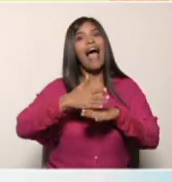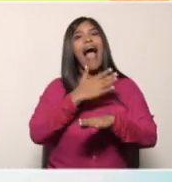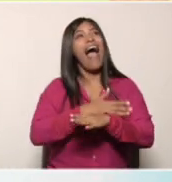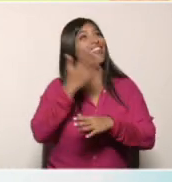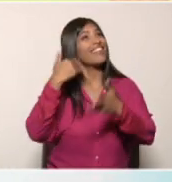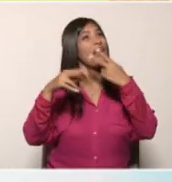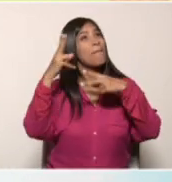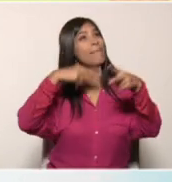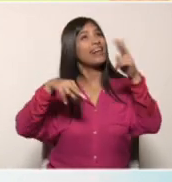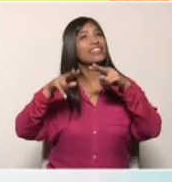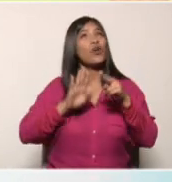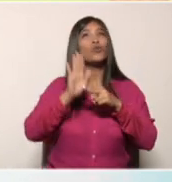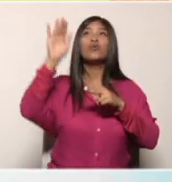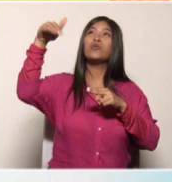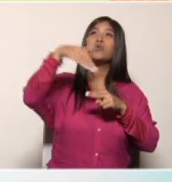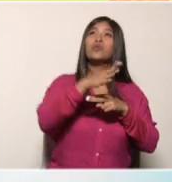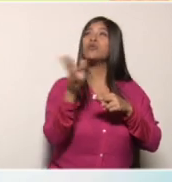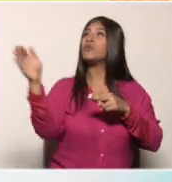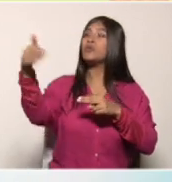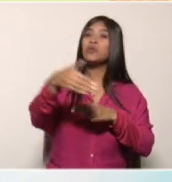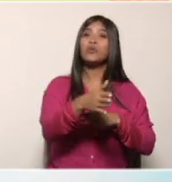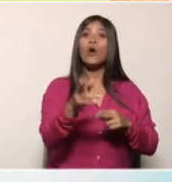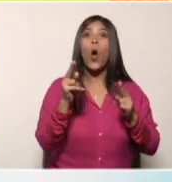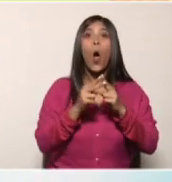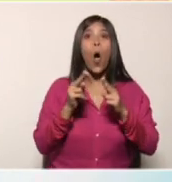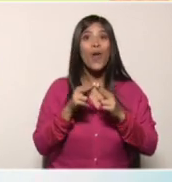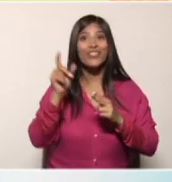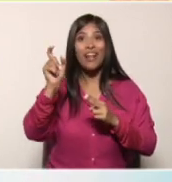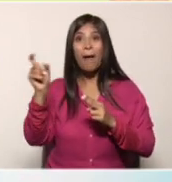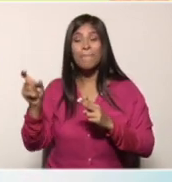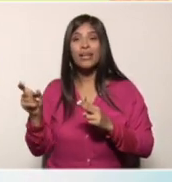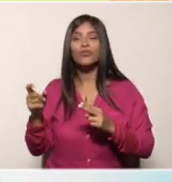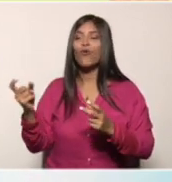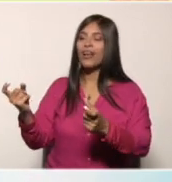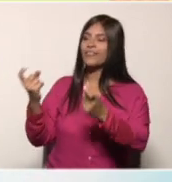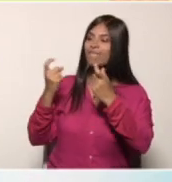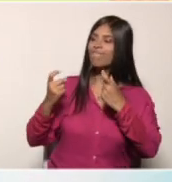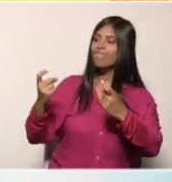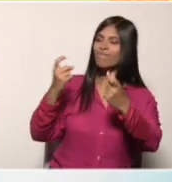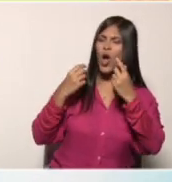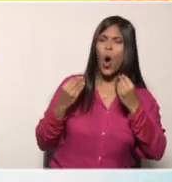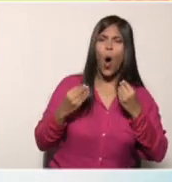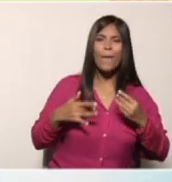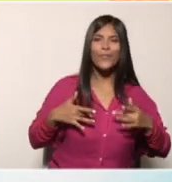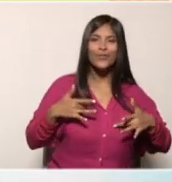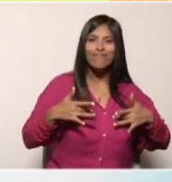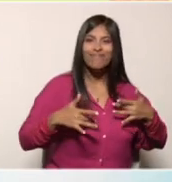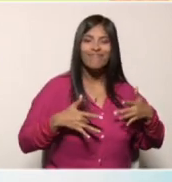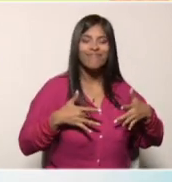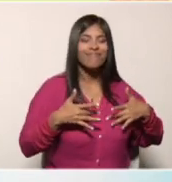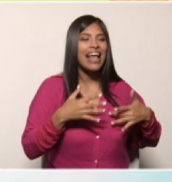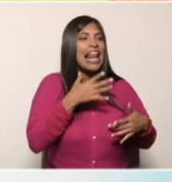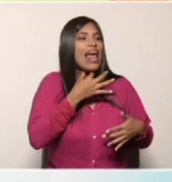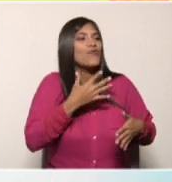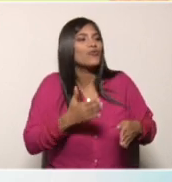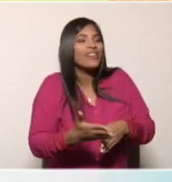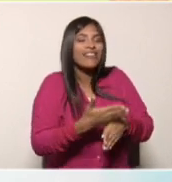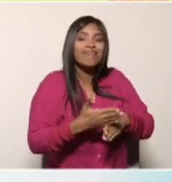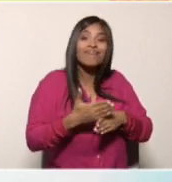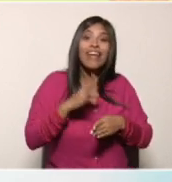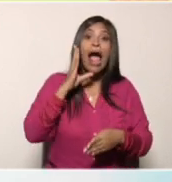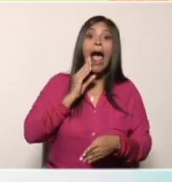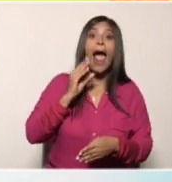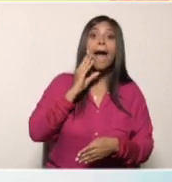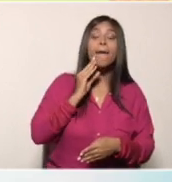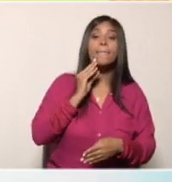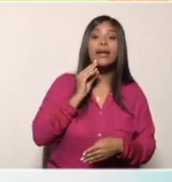paseo inolvidable que les había enseñado a sentir y a disfrutar al máximo sus